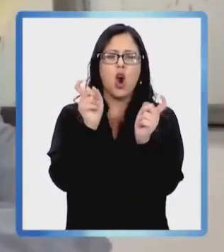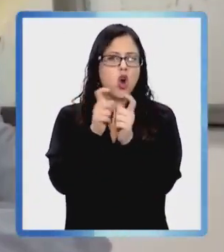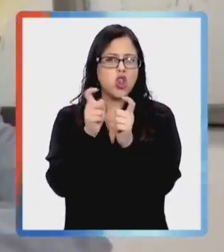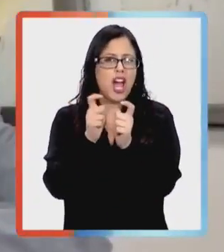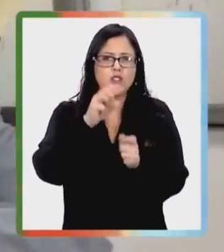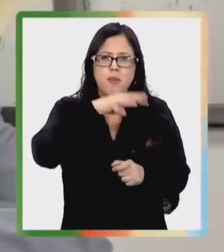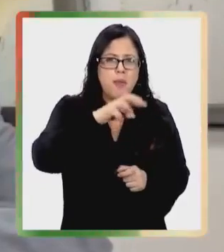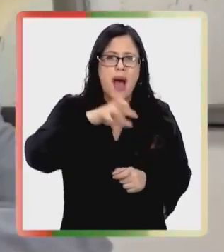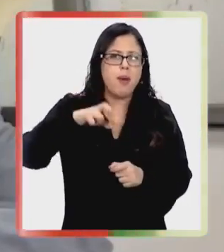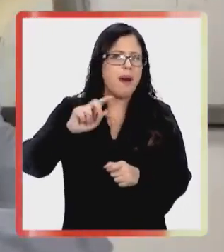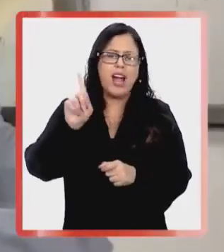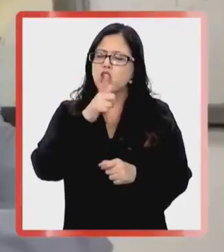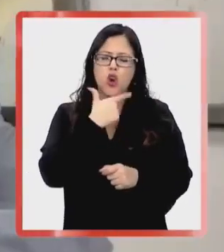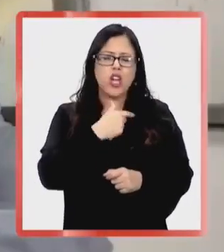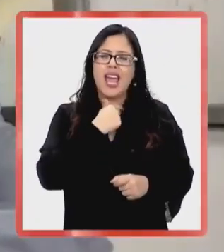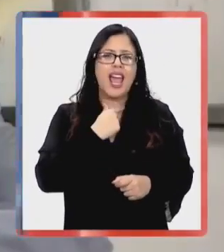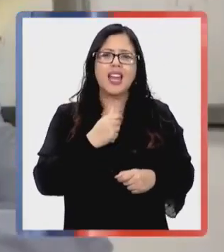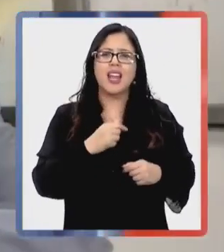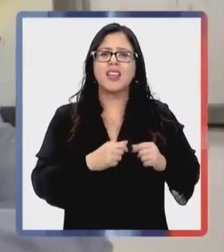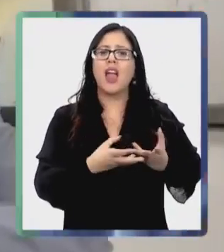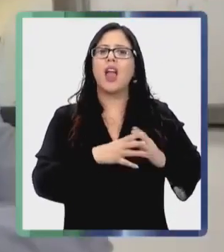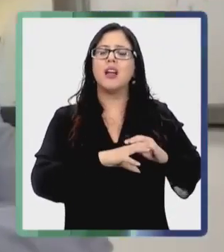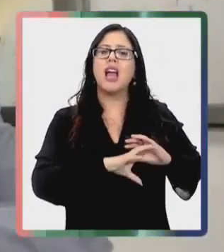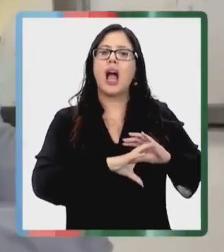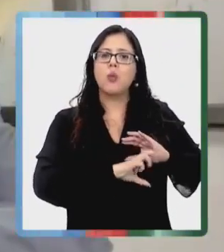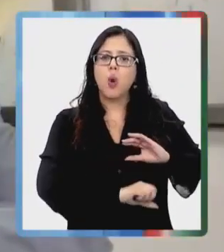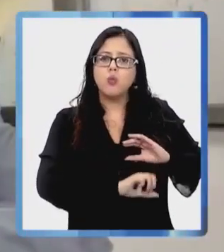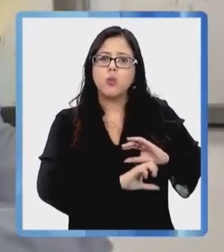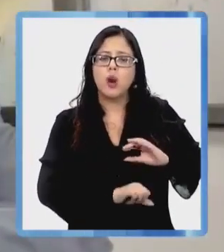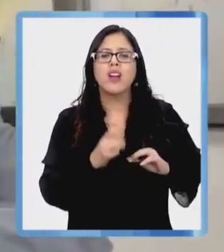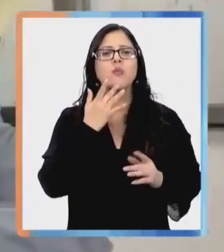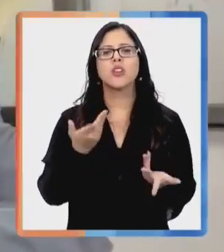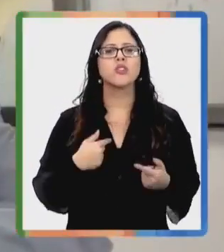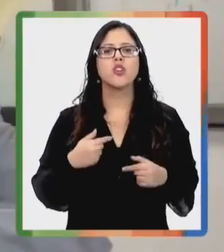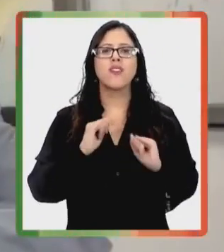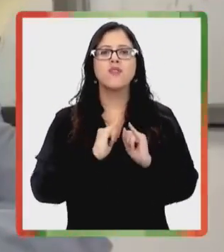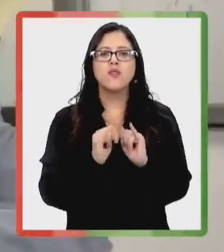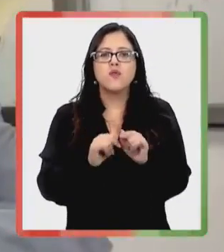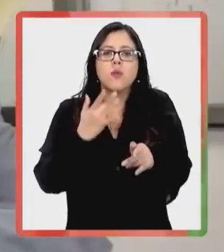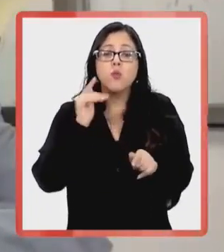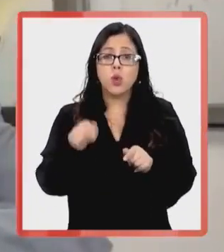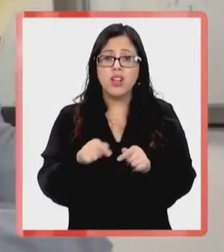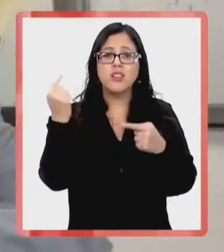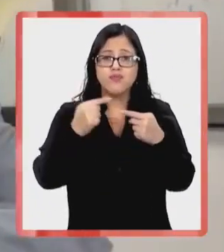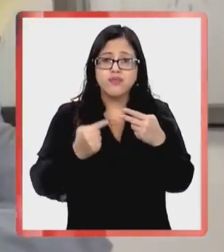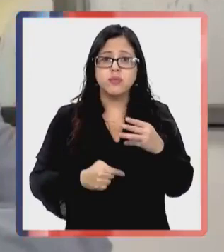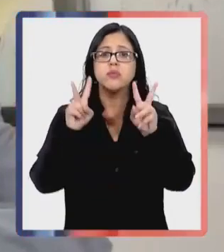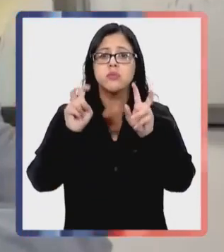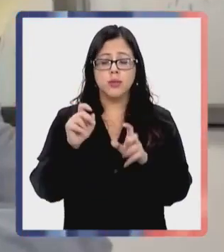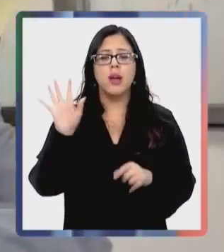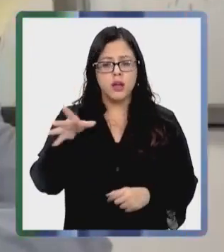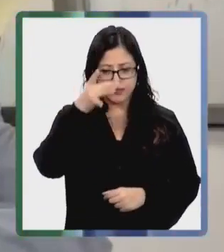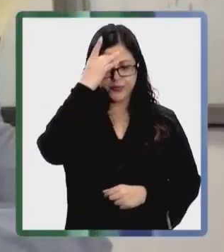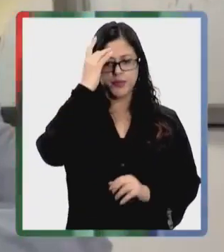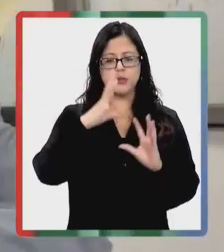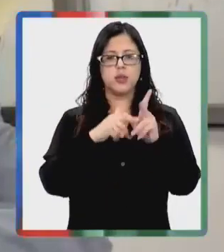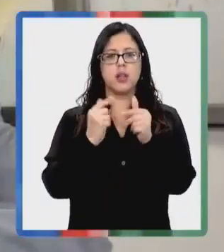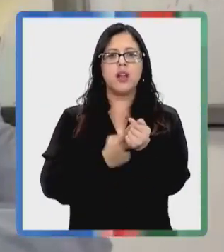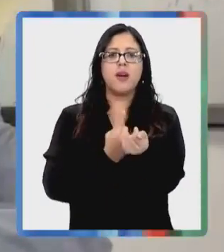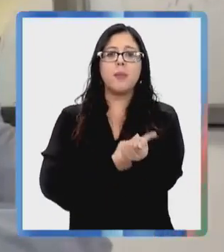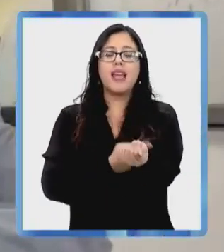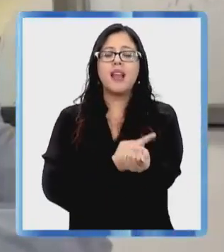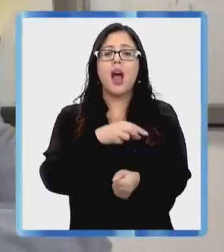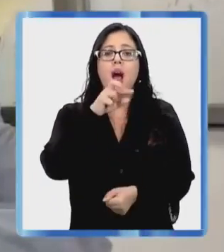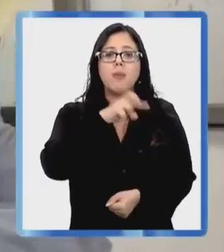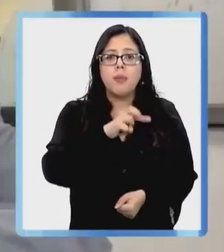tomar pecho. ¿Por qué digo estos tips, esta información? Porque esos son los elementos que tiene que tomar en cuenta la familia, la